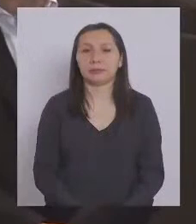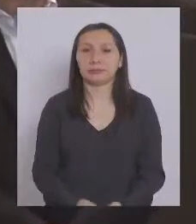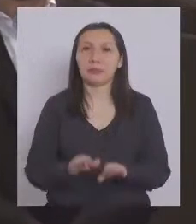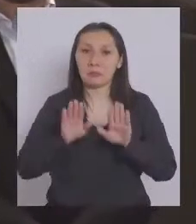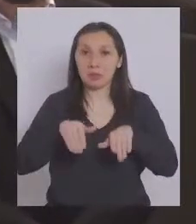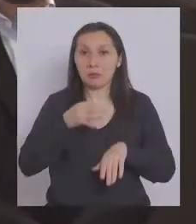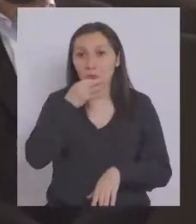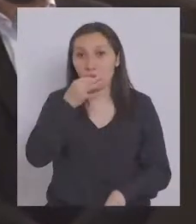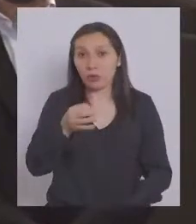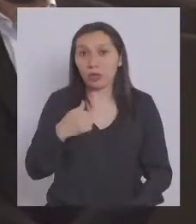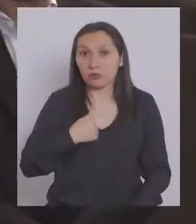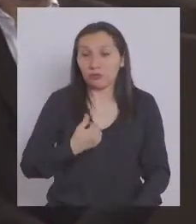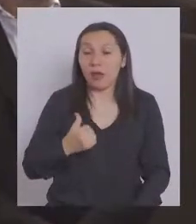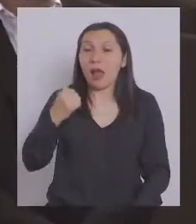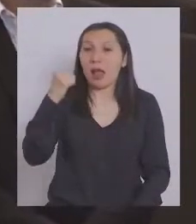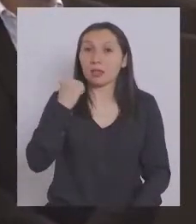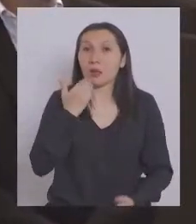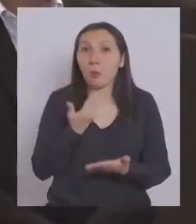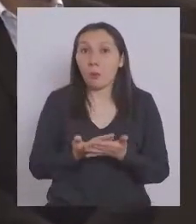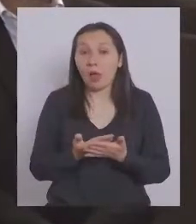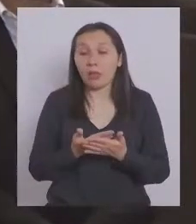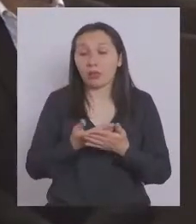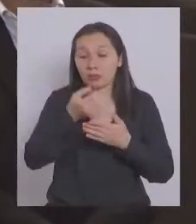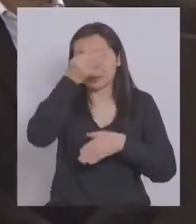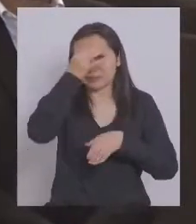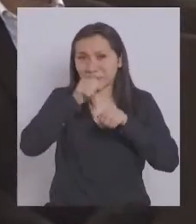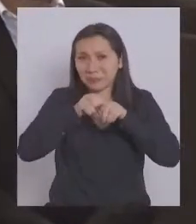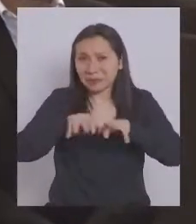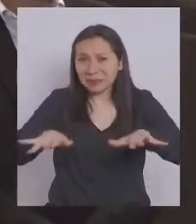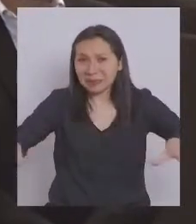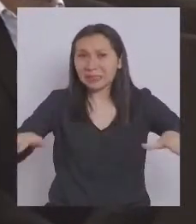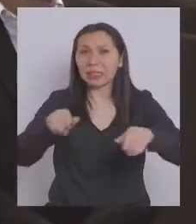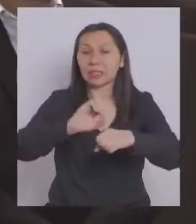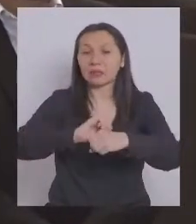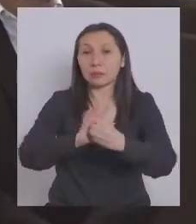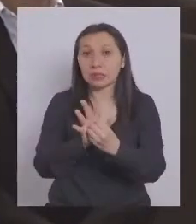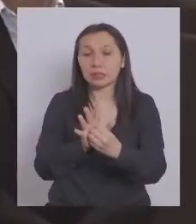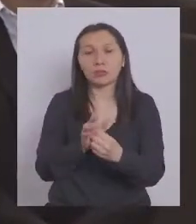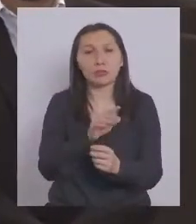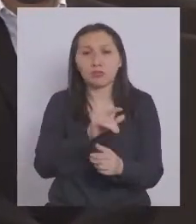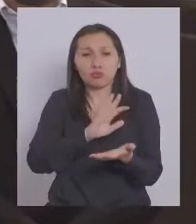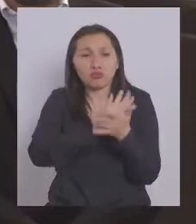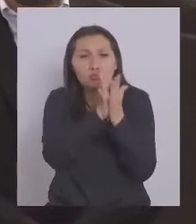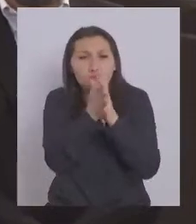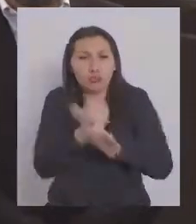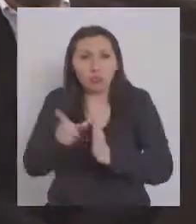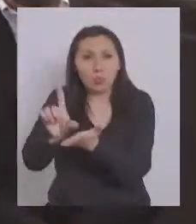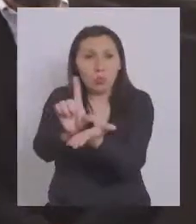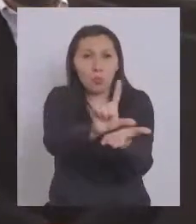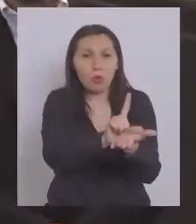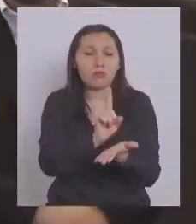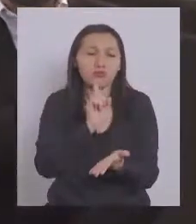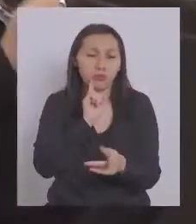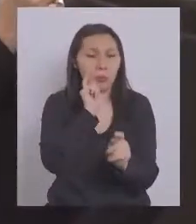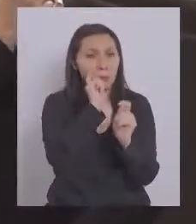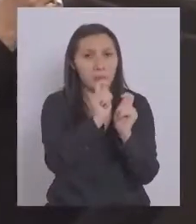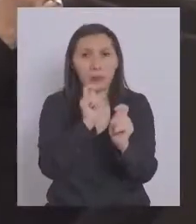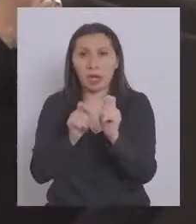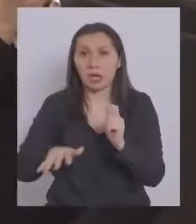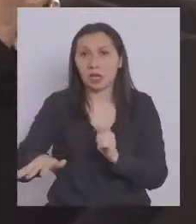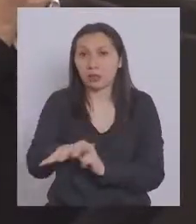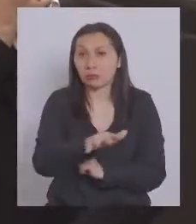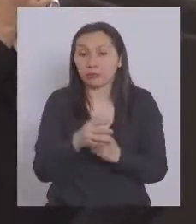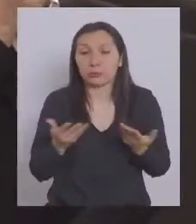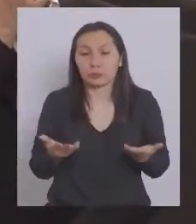lo indiqué ayer, cuando estamos en pandemia, todos los lugares tienen riesgo. Y por eso tenemos que